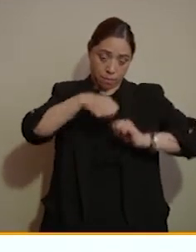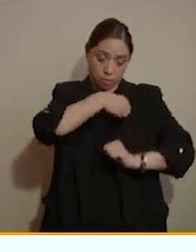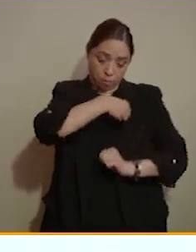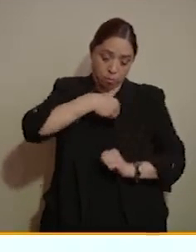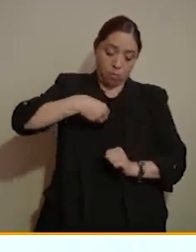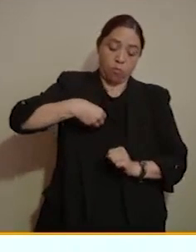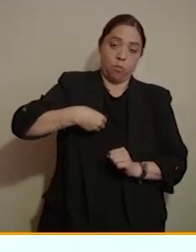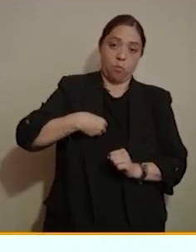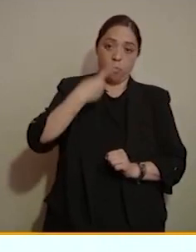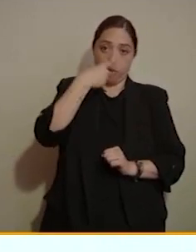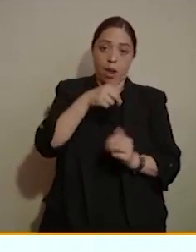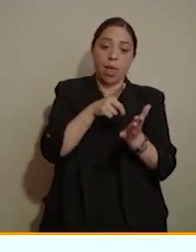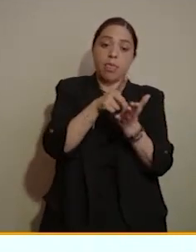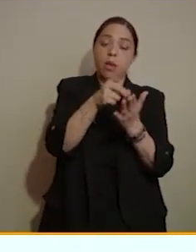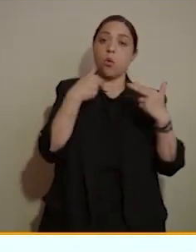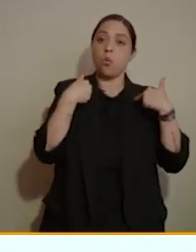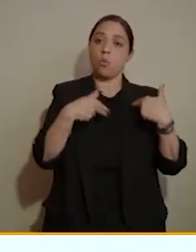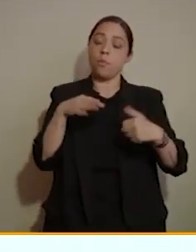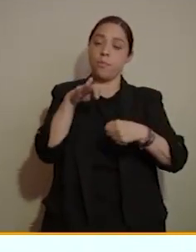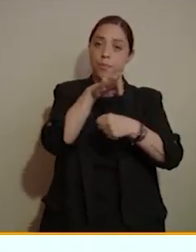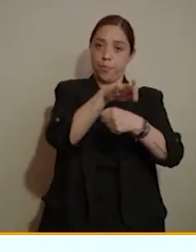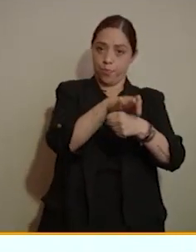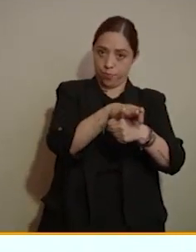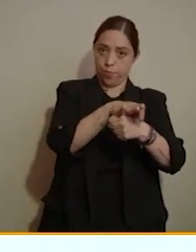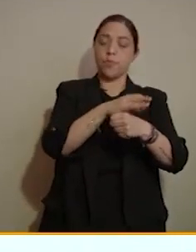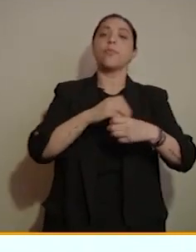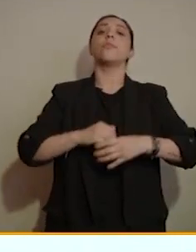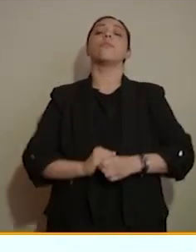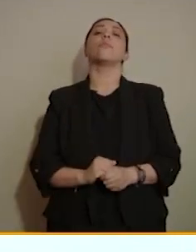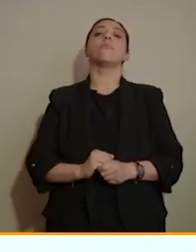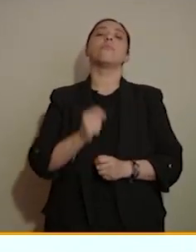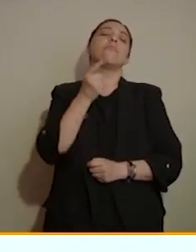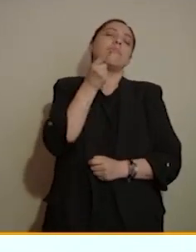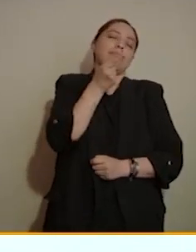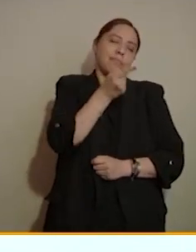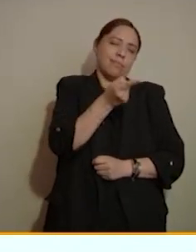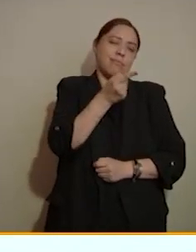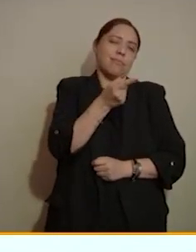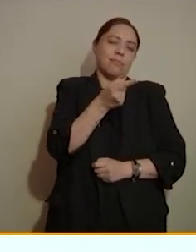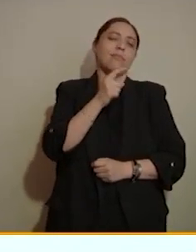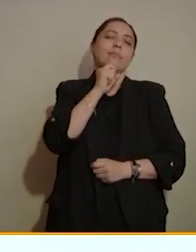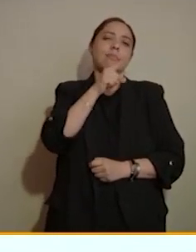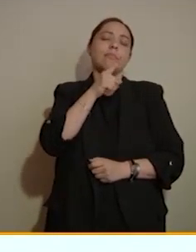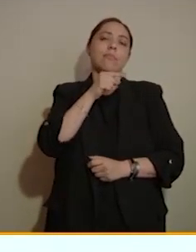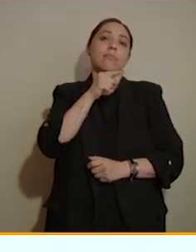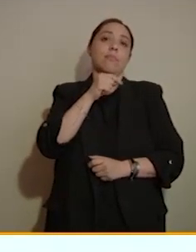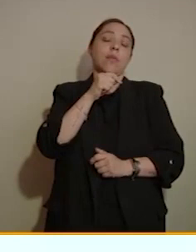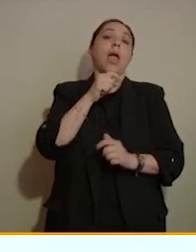También esta política se baja a nivel local con